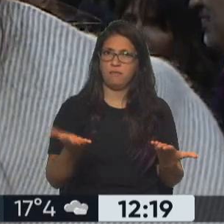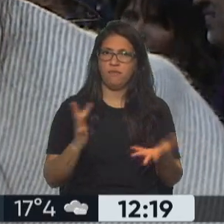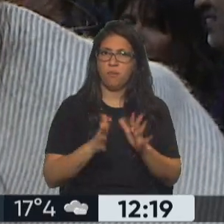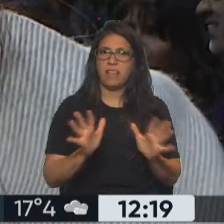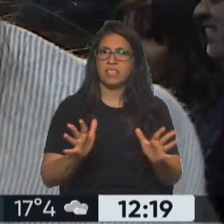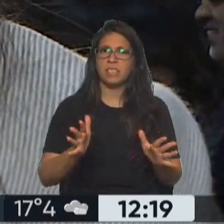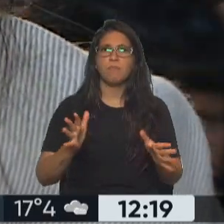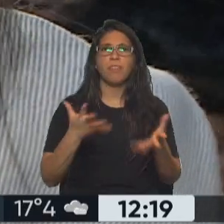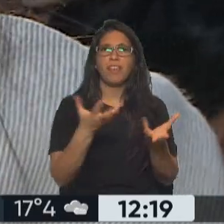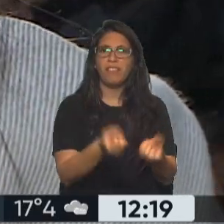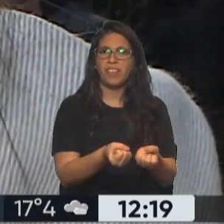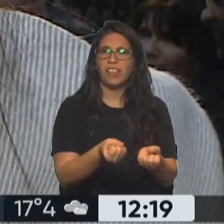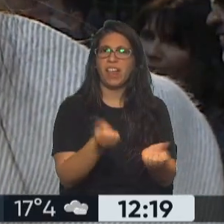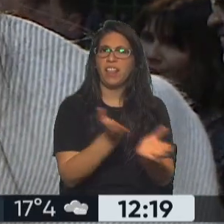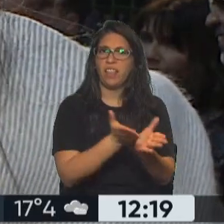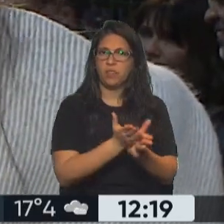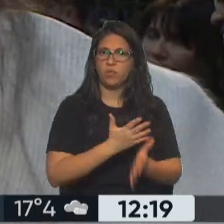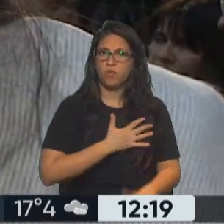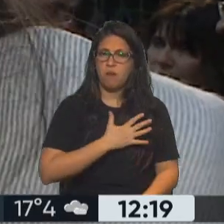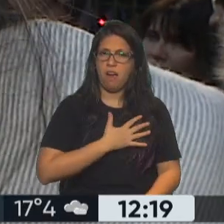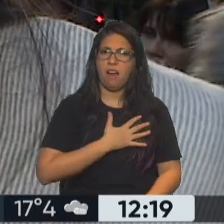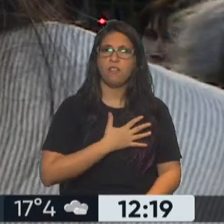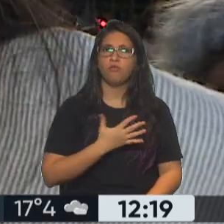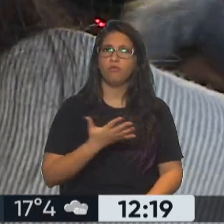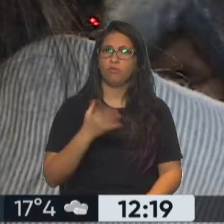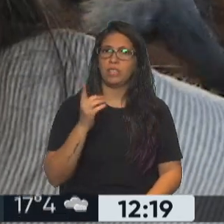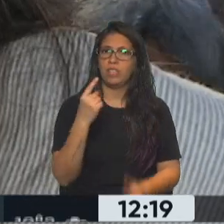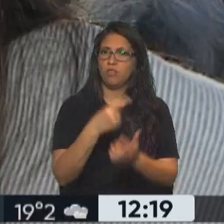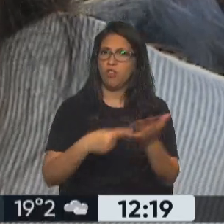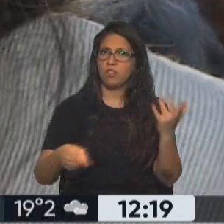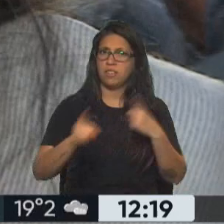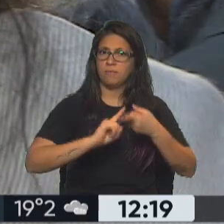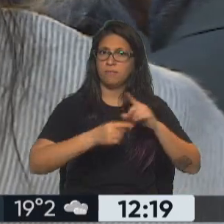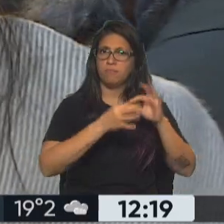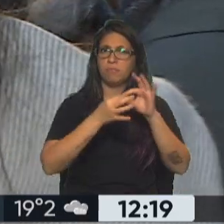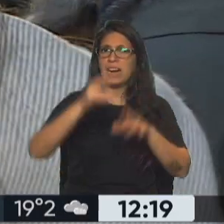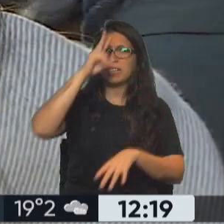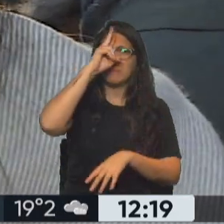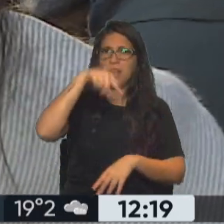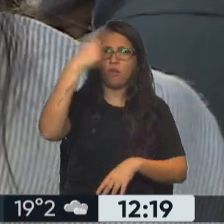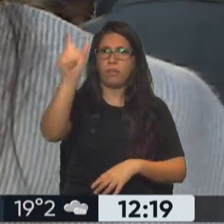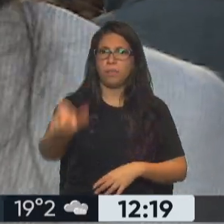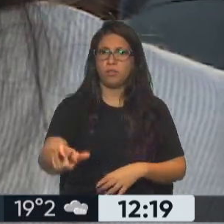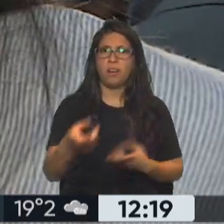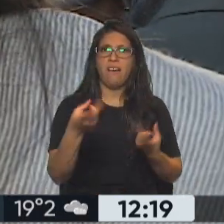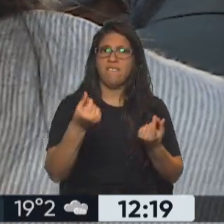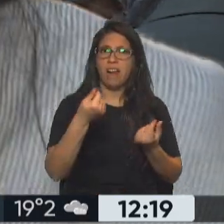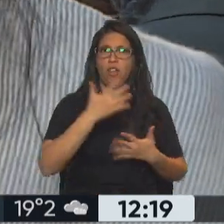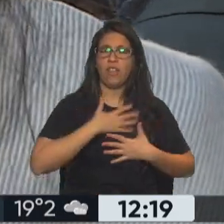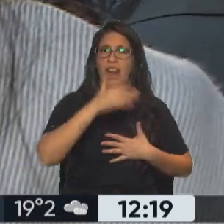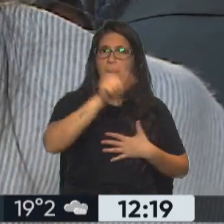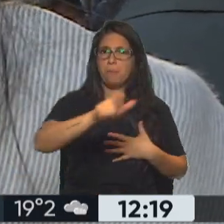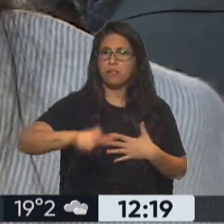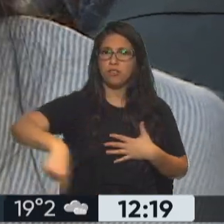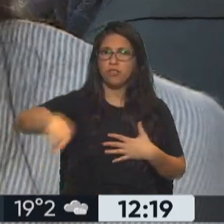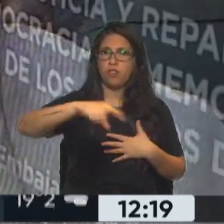la convicción por la defensa irrestricta de los derechos humanos y de todo aquello que implique el respeto por el otro, el valor del ser humano y